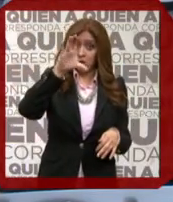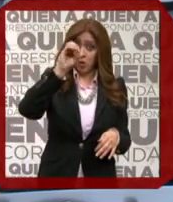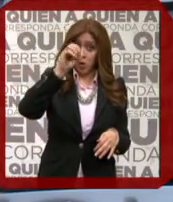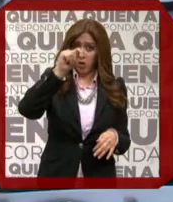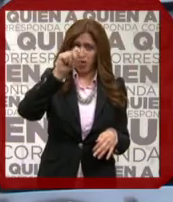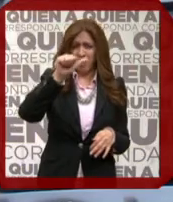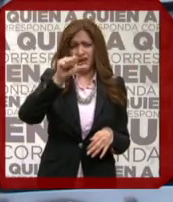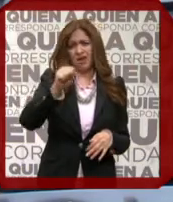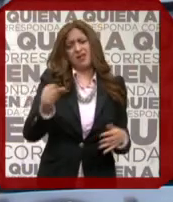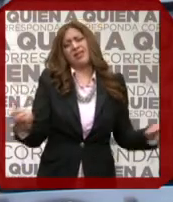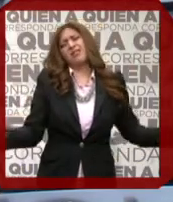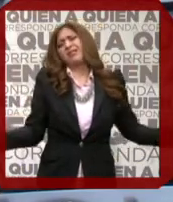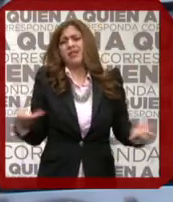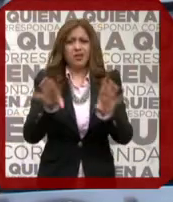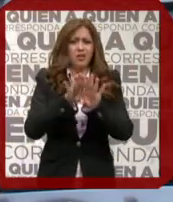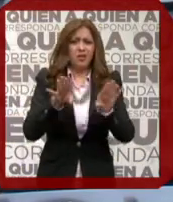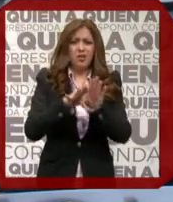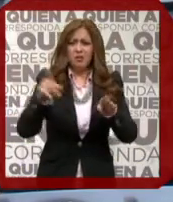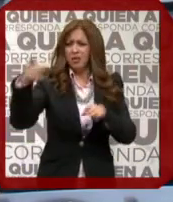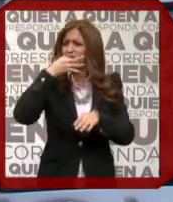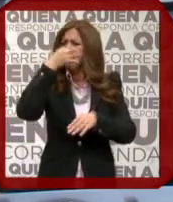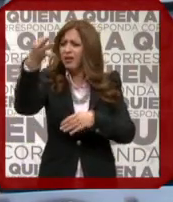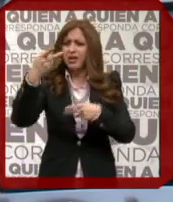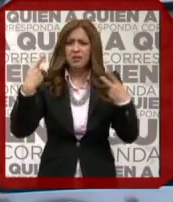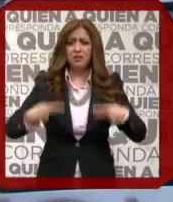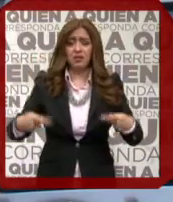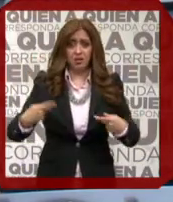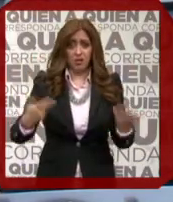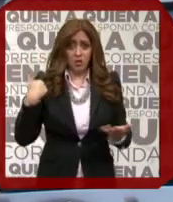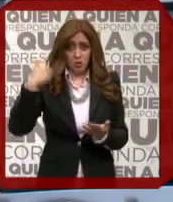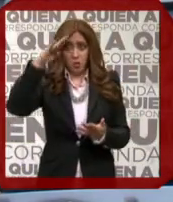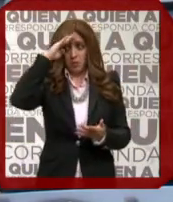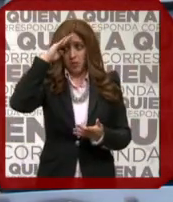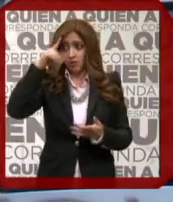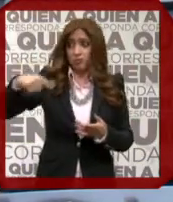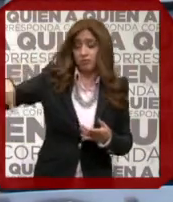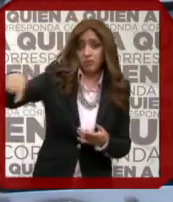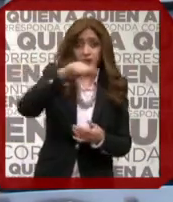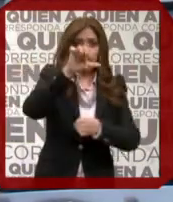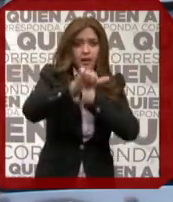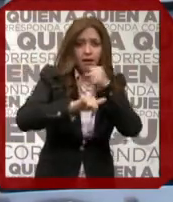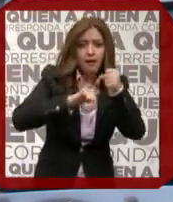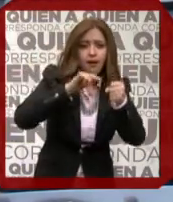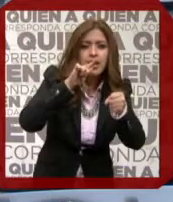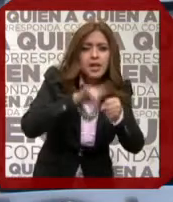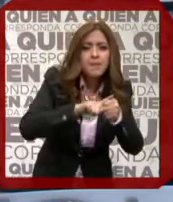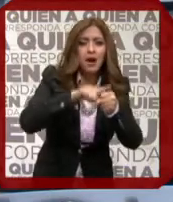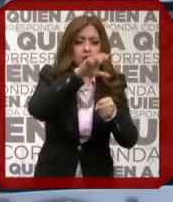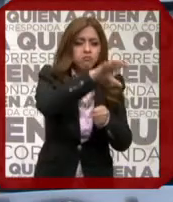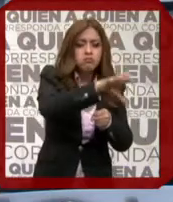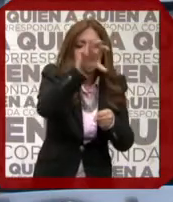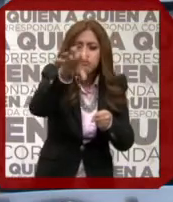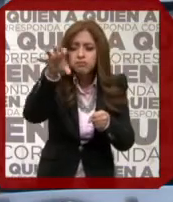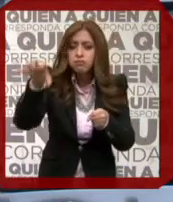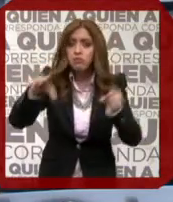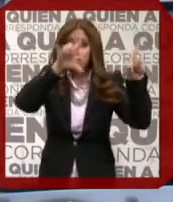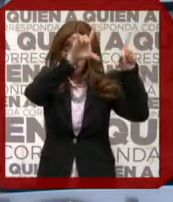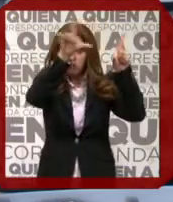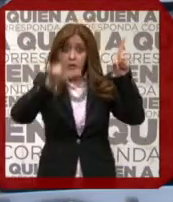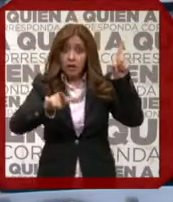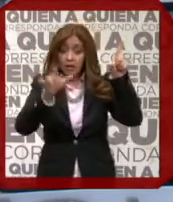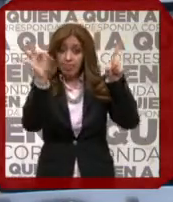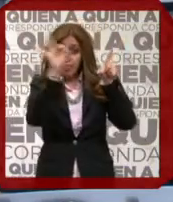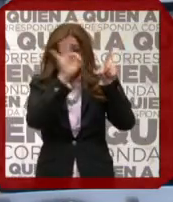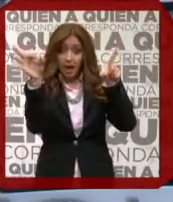hazles una llamada o sea yo creo que el prestigio de toda esta cadena de mascotas por toda la república puede tronar por un